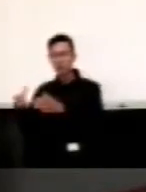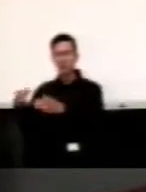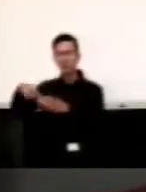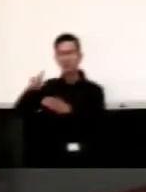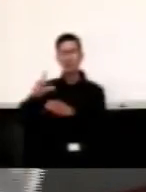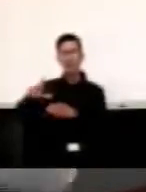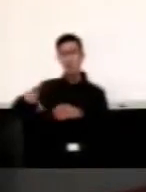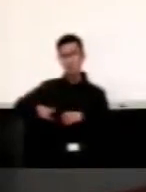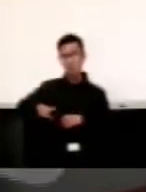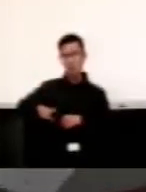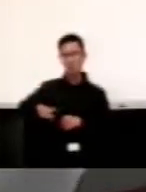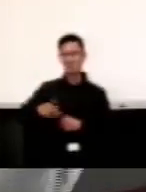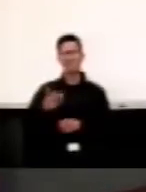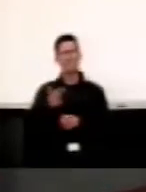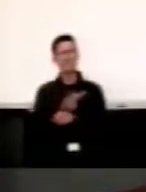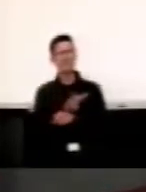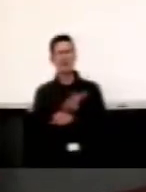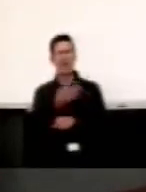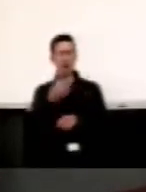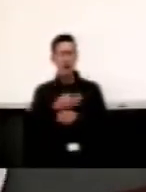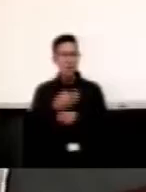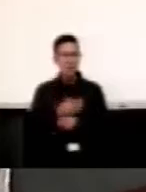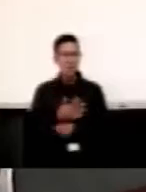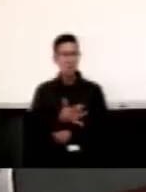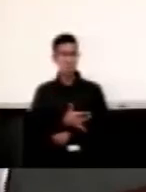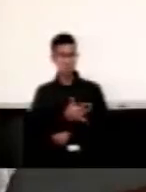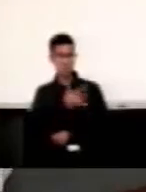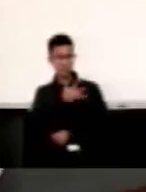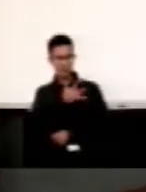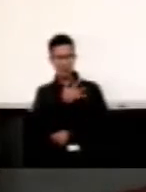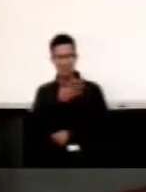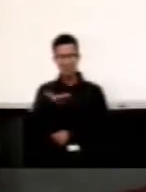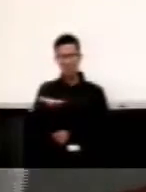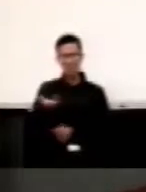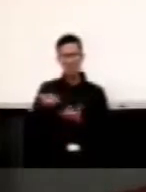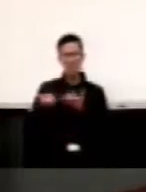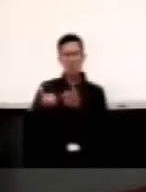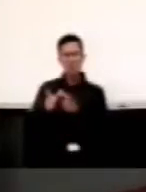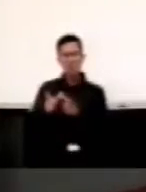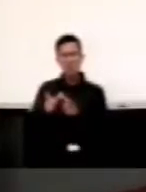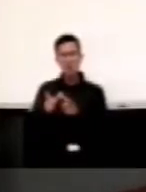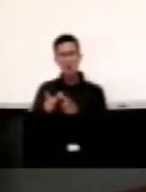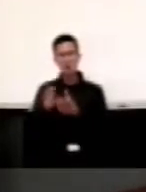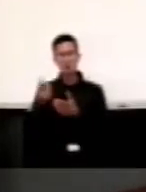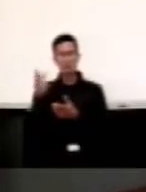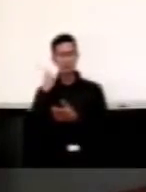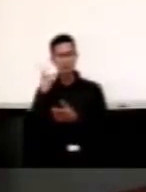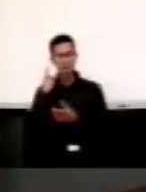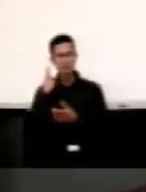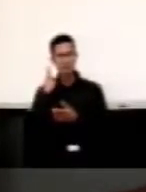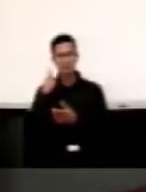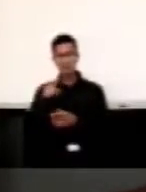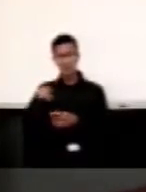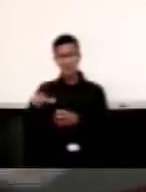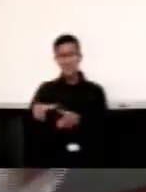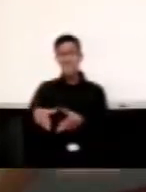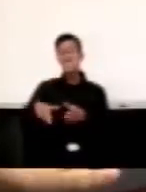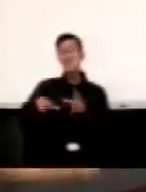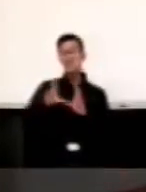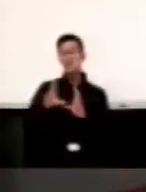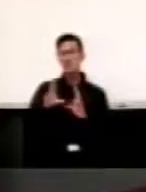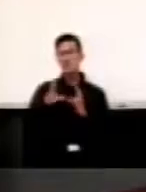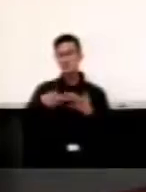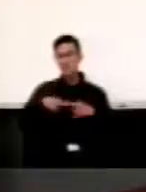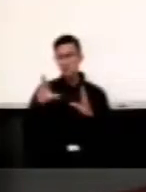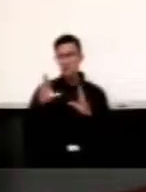sintiendo representados por los partidos políticos. Tan es así que estamos buscando constituir más de 70 partidos políticos nuevos a nivel